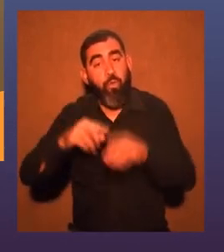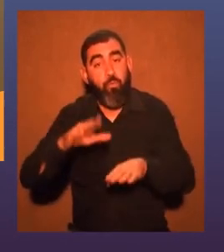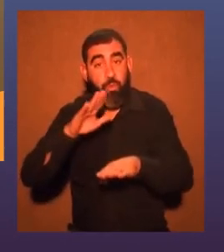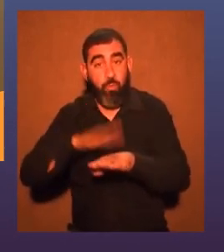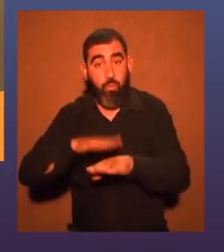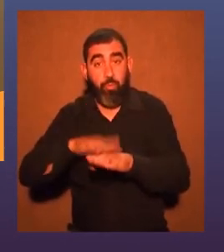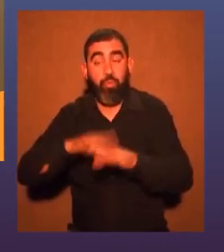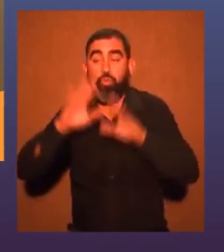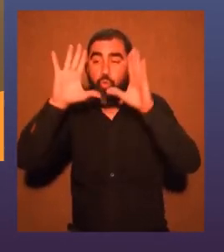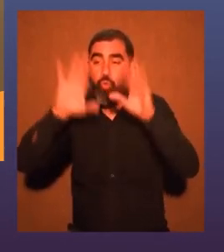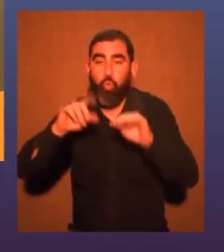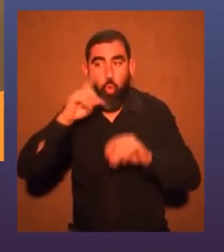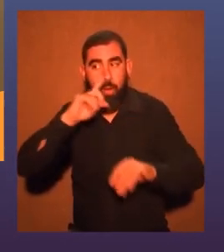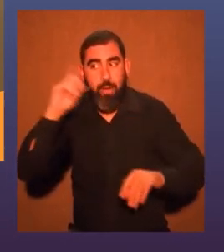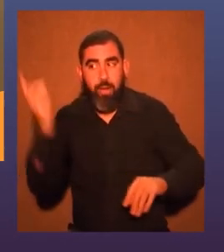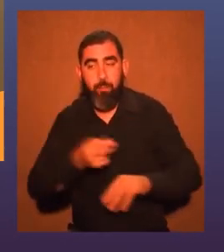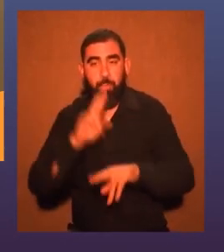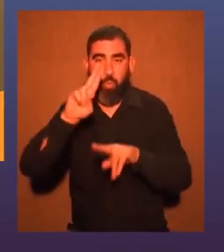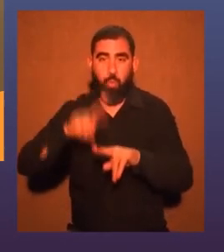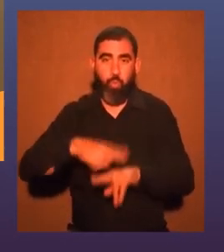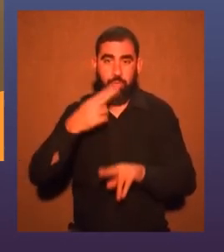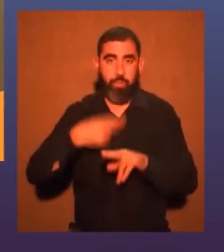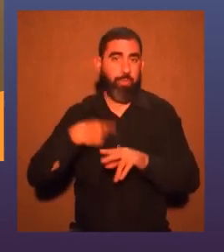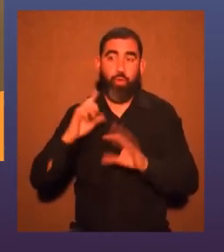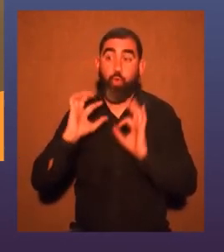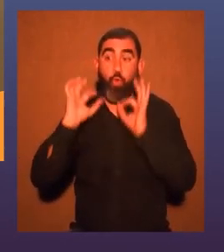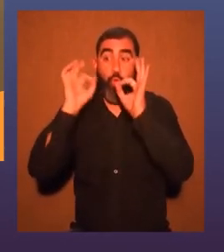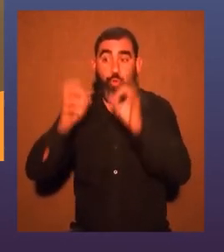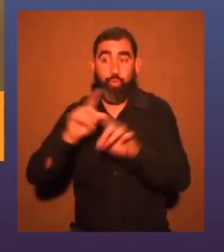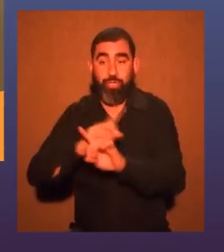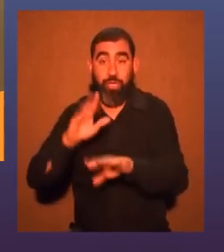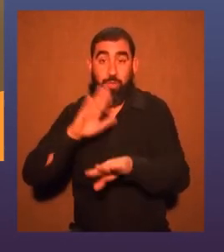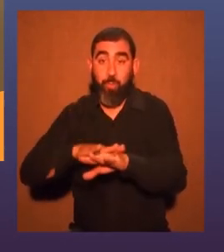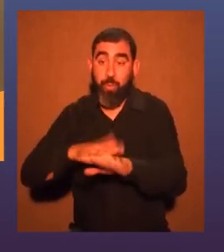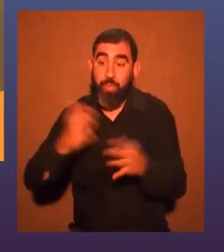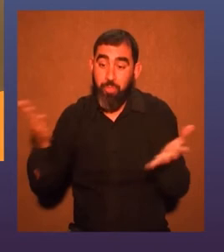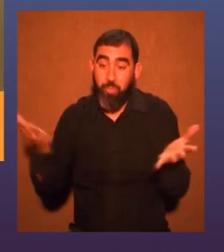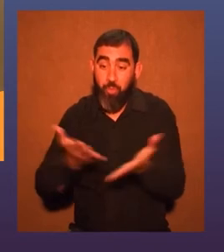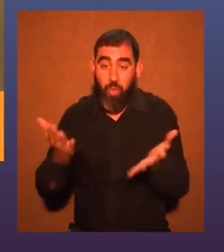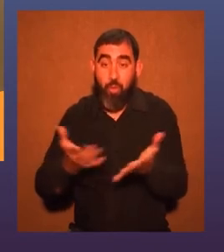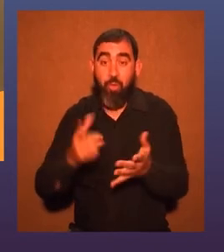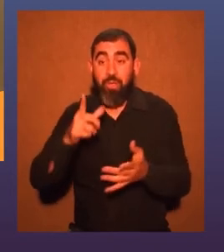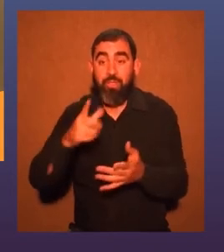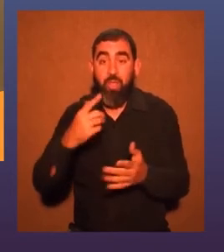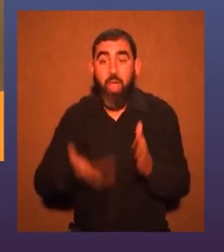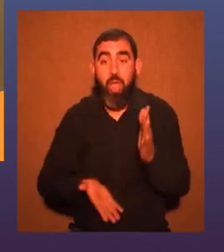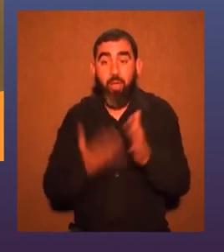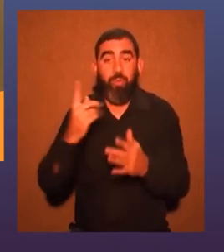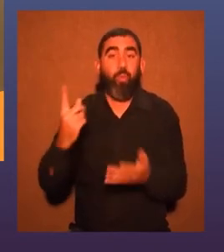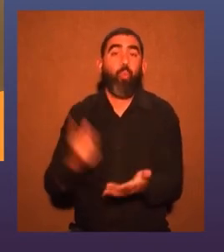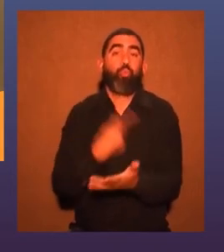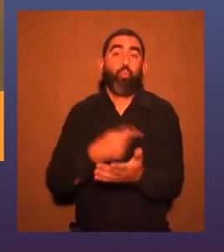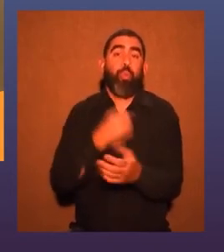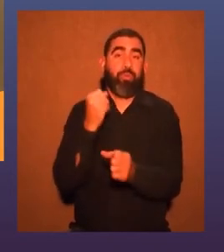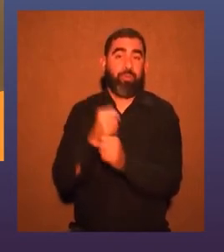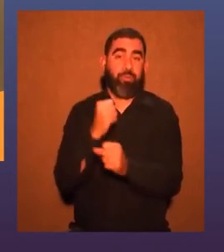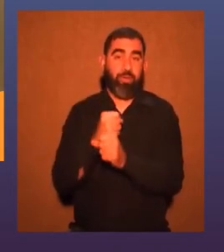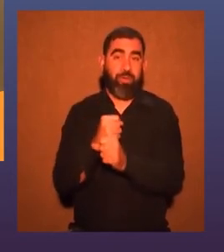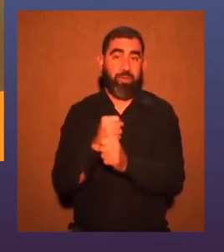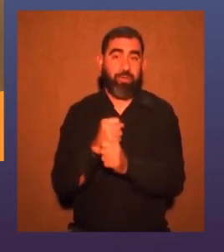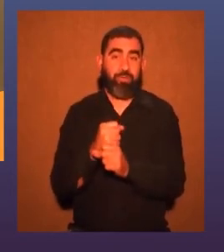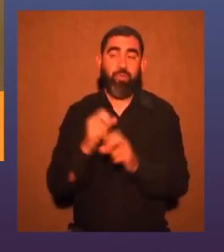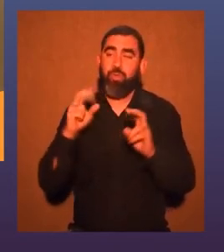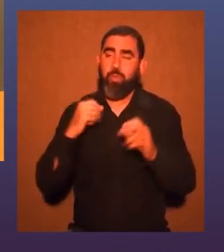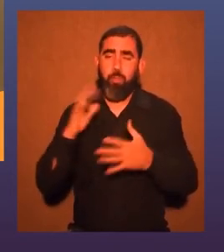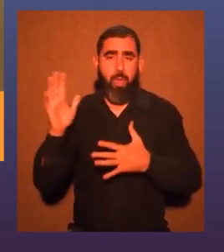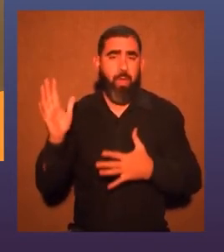en que todo se precipite de nuevo. Yo creo que todavía no llegamos a ese momento, que es con lo que más estamos acostumbrados a trabajar. Todo, no solo en el